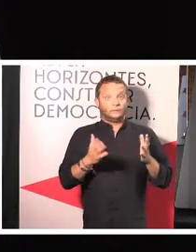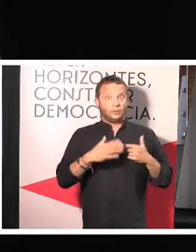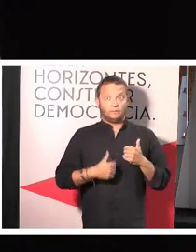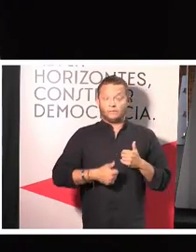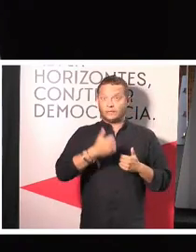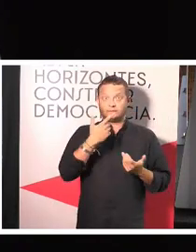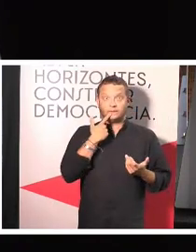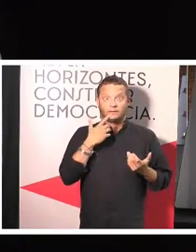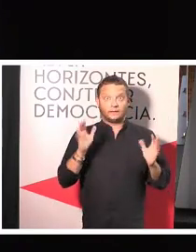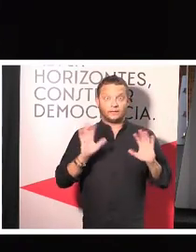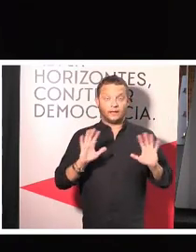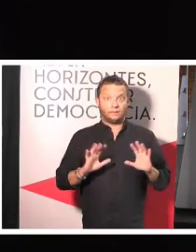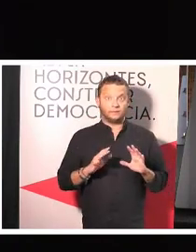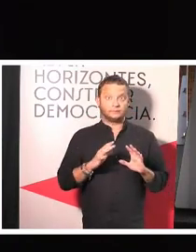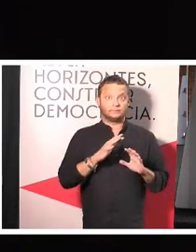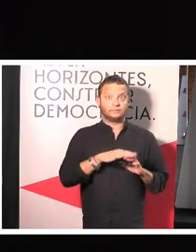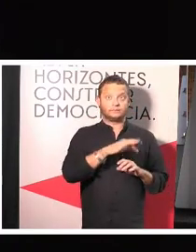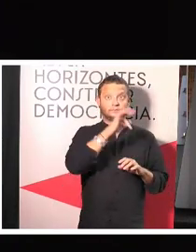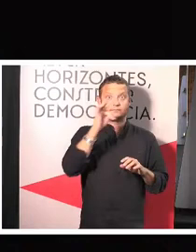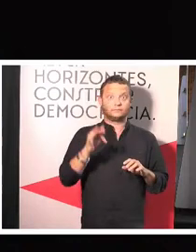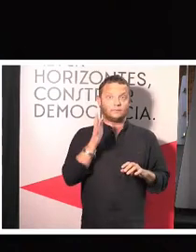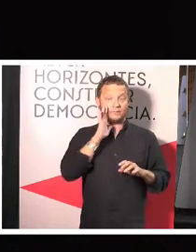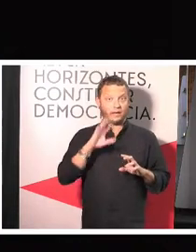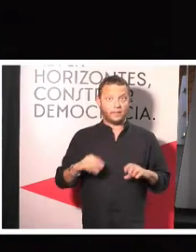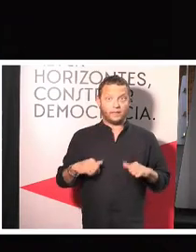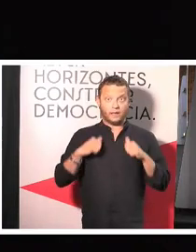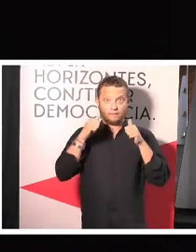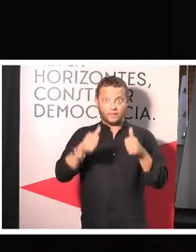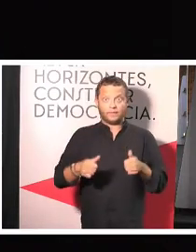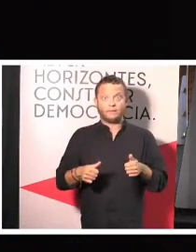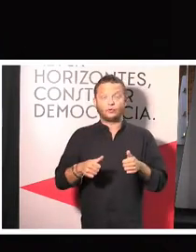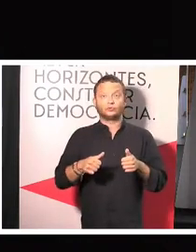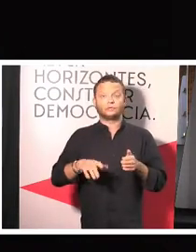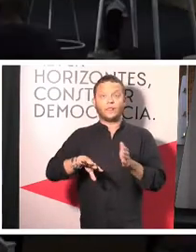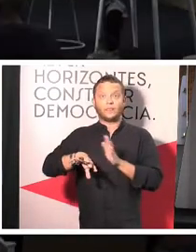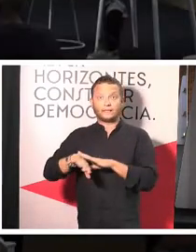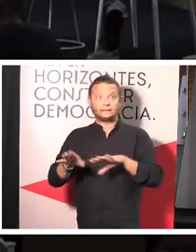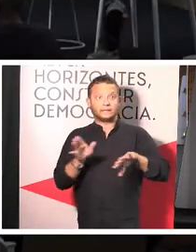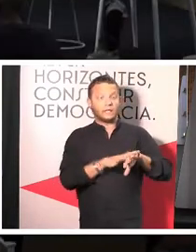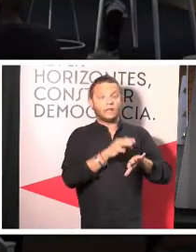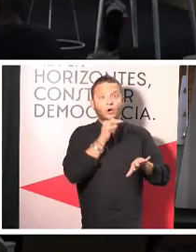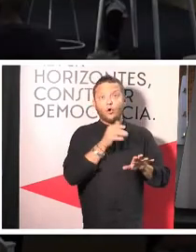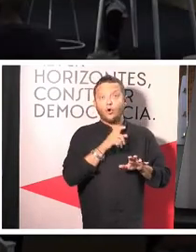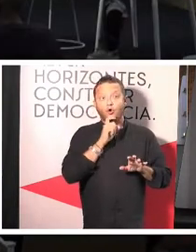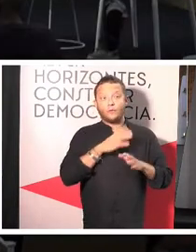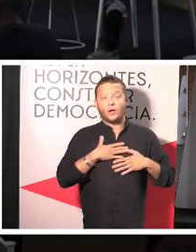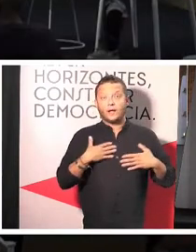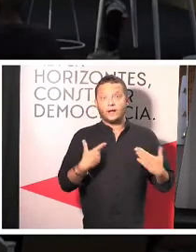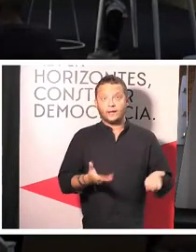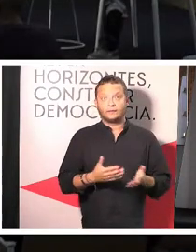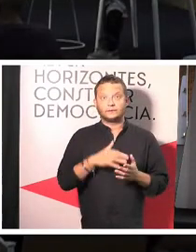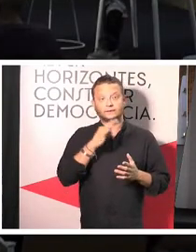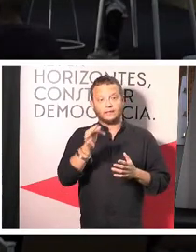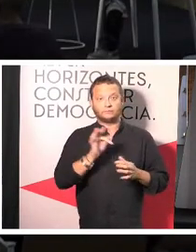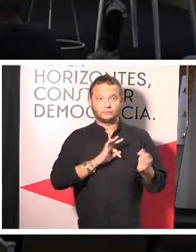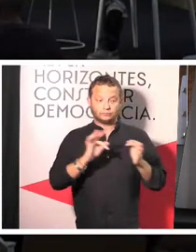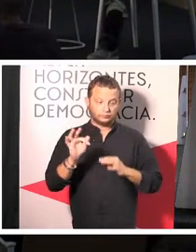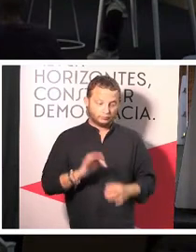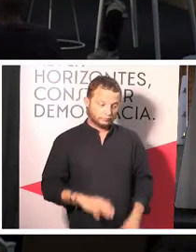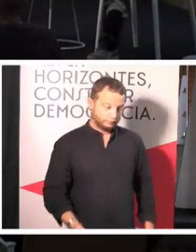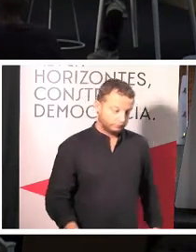No hay más que decir. Si os parece, ¿no?, empezamos de derecha a izquierda o como queráis, y ya pasamos la palabra,